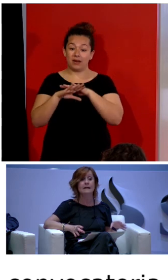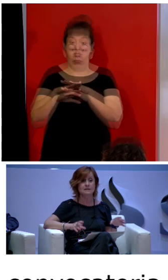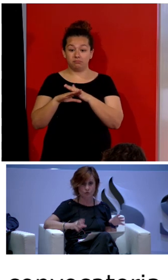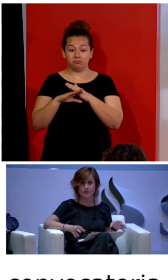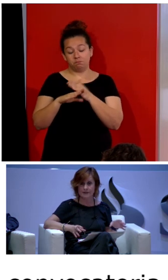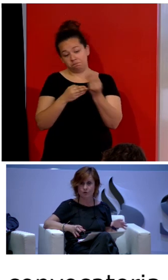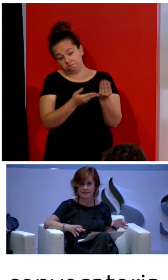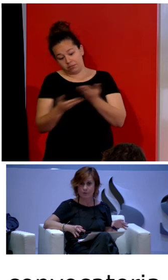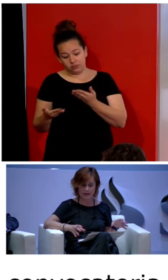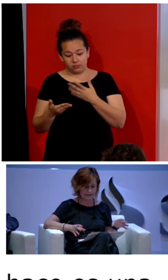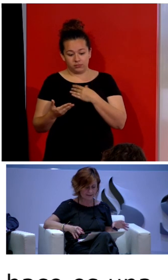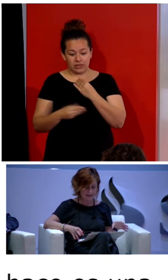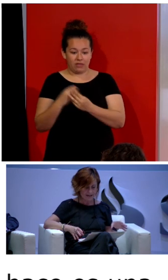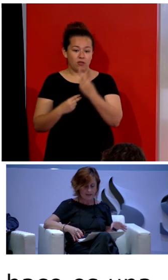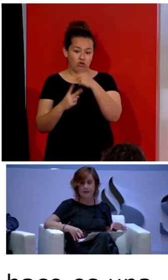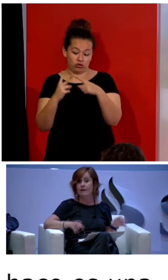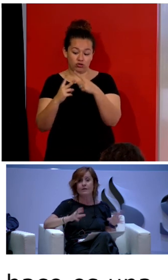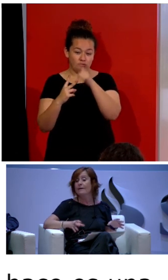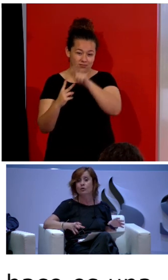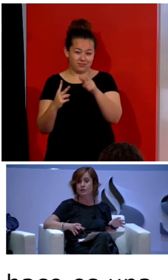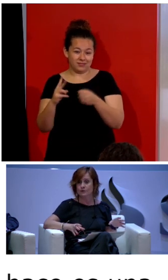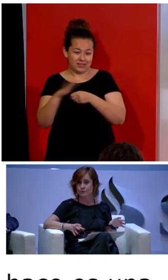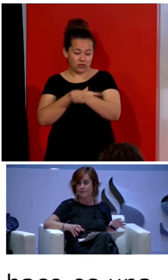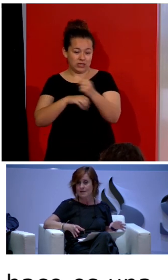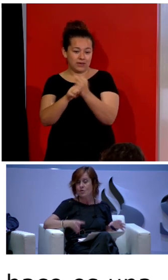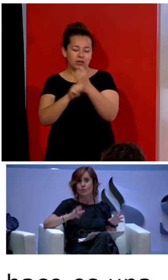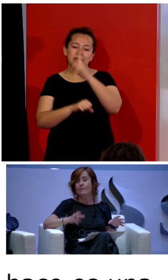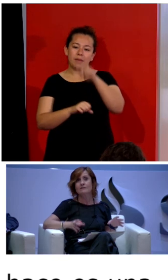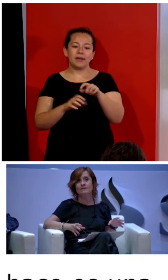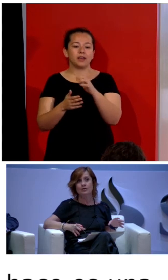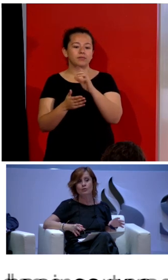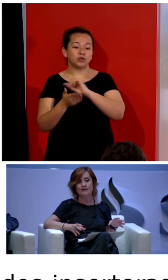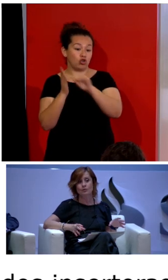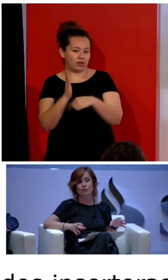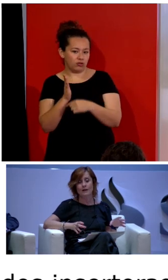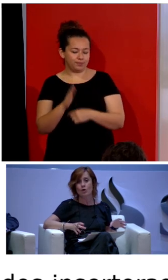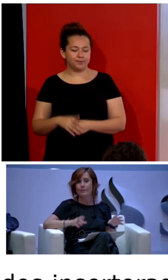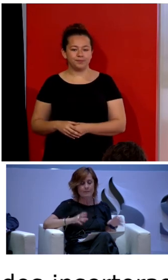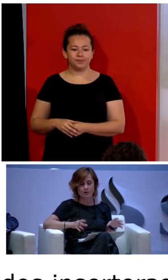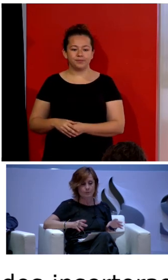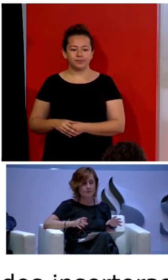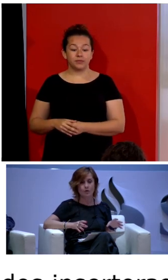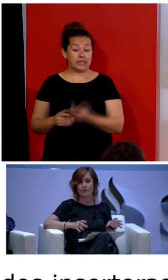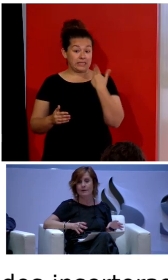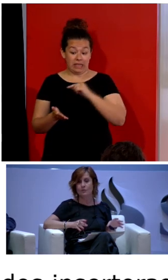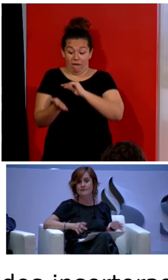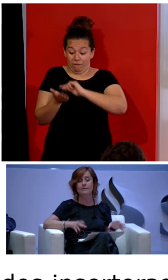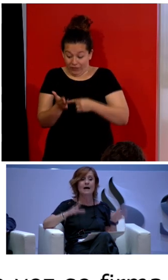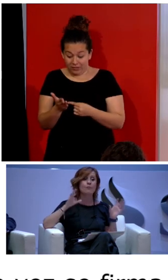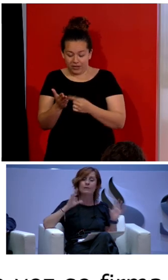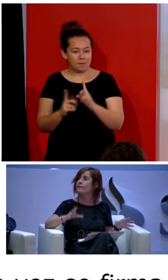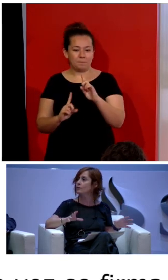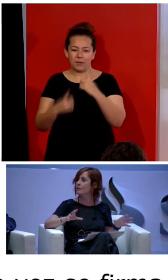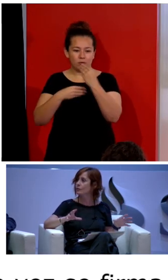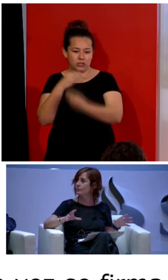hacen las dos insertoras laborales y la firma del contrato. Una vez se firma el contrato, lo primero es se va a